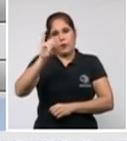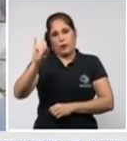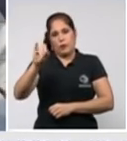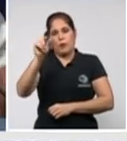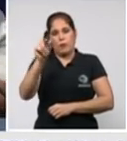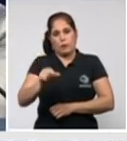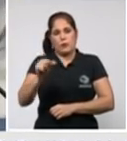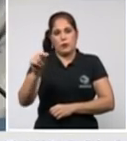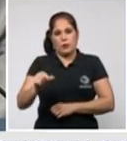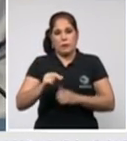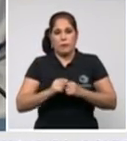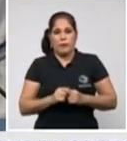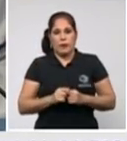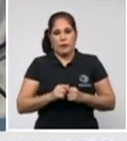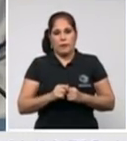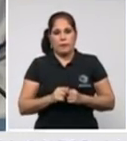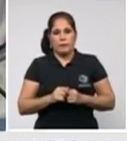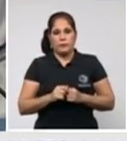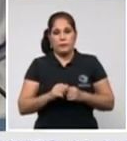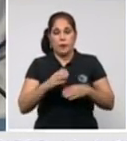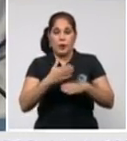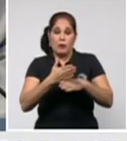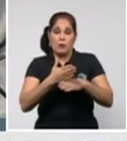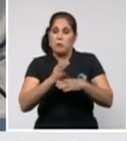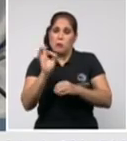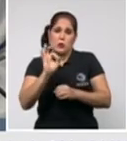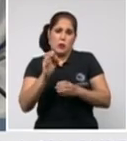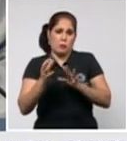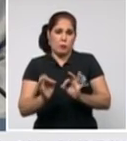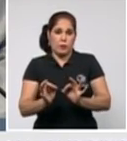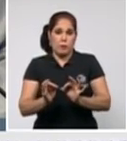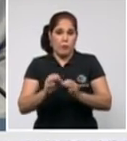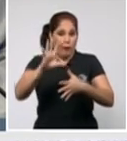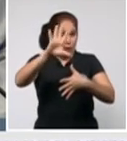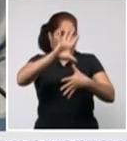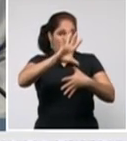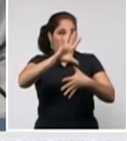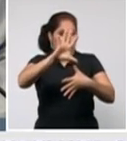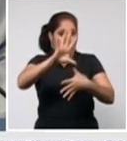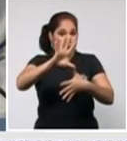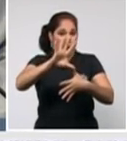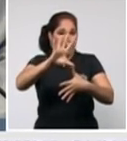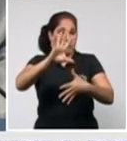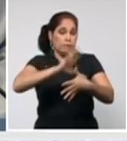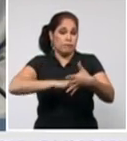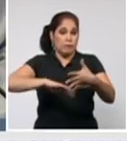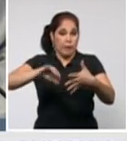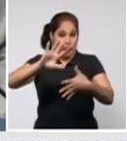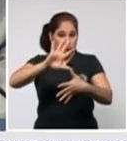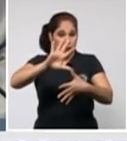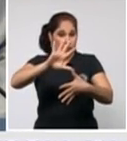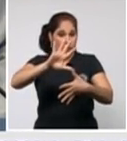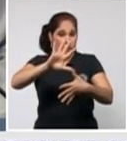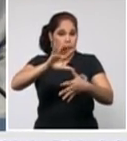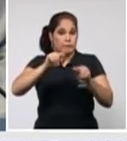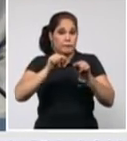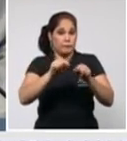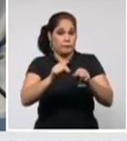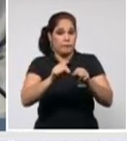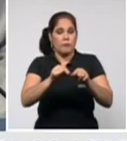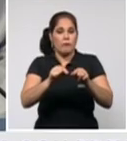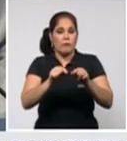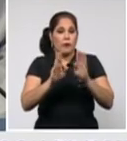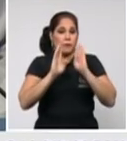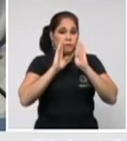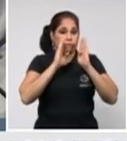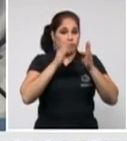2,99%. Las Américas, que sigue representando el epicentro,